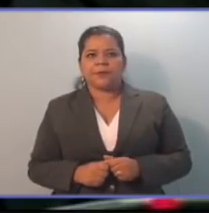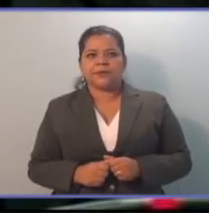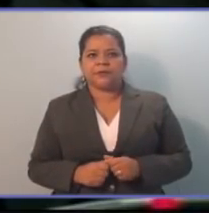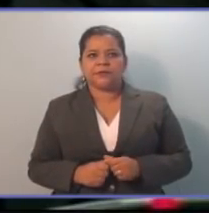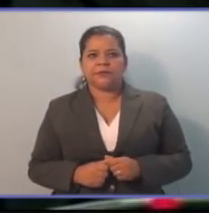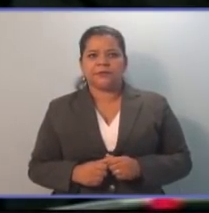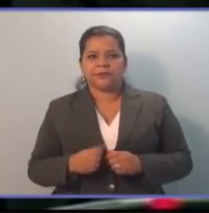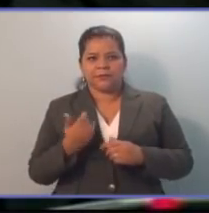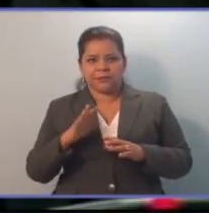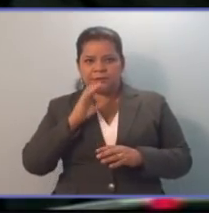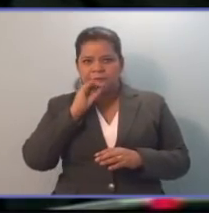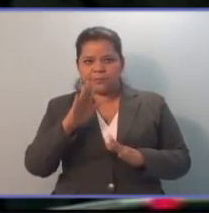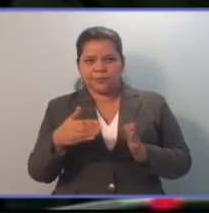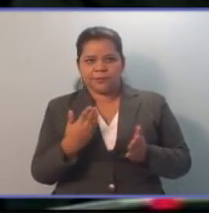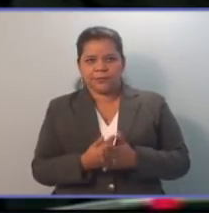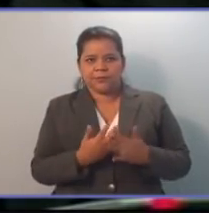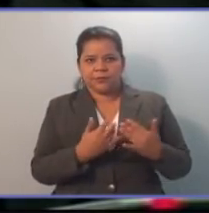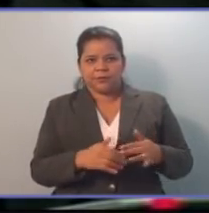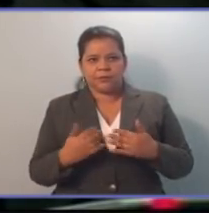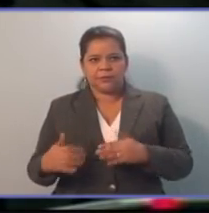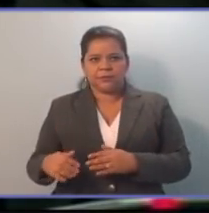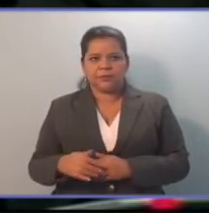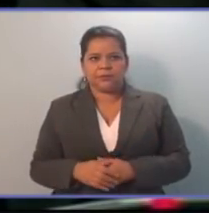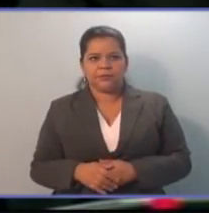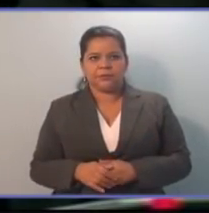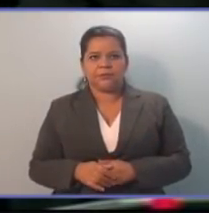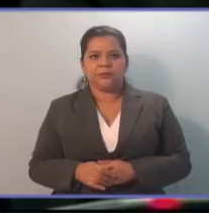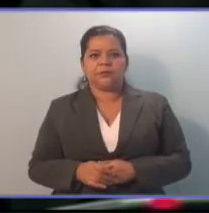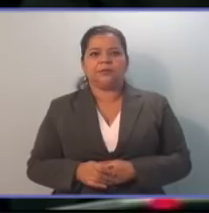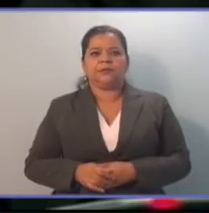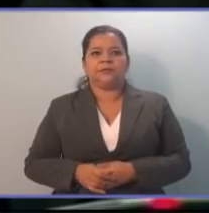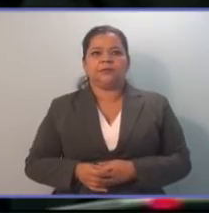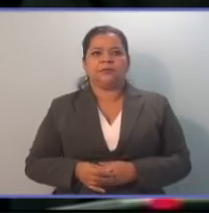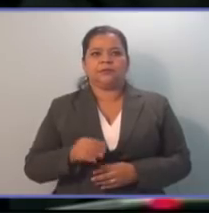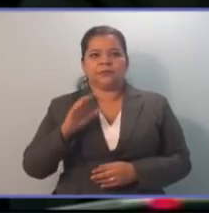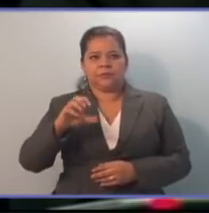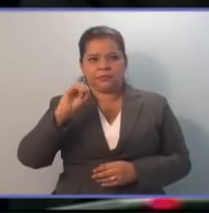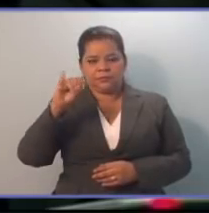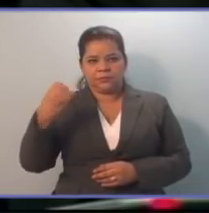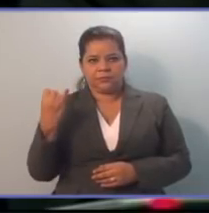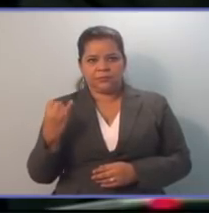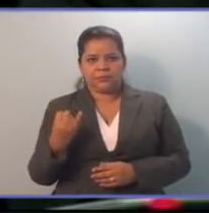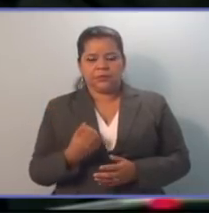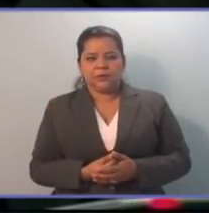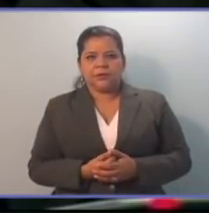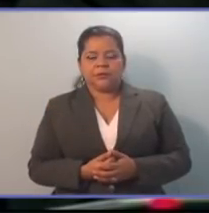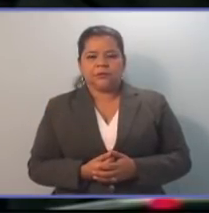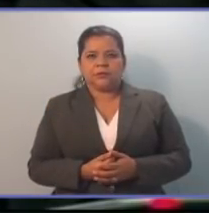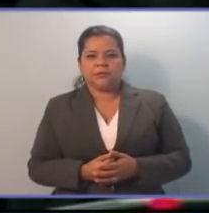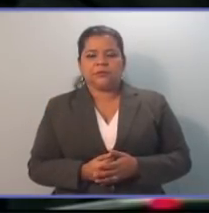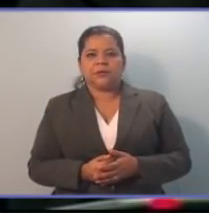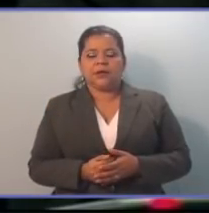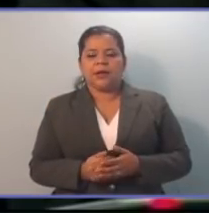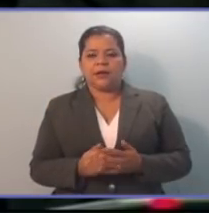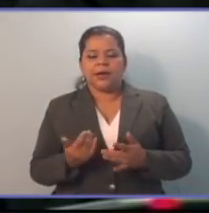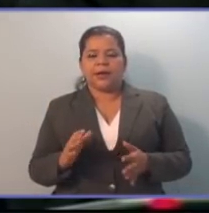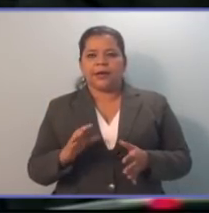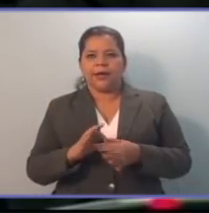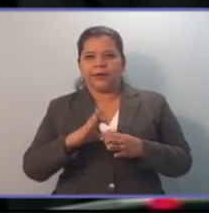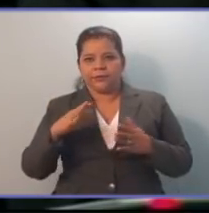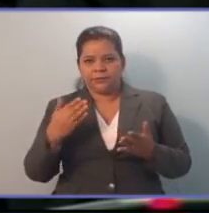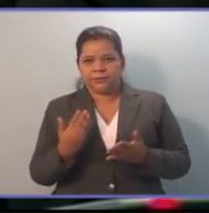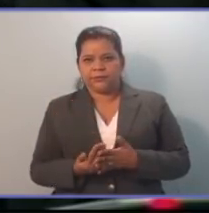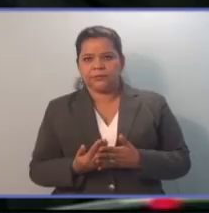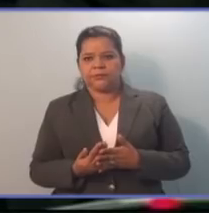digámoslo así, en la actividad diaria de la Corte Suprema de Justicia y del Ministerio Público. O sea, propuestas, objetivos para